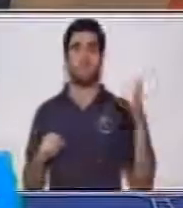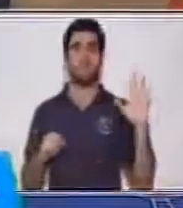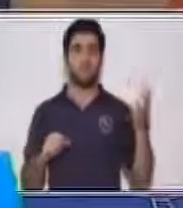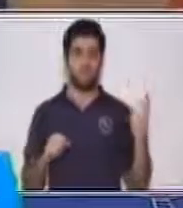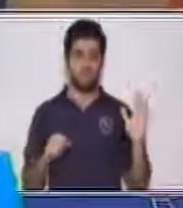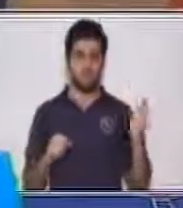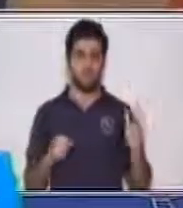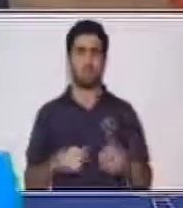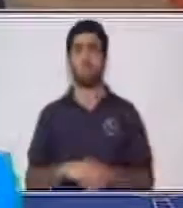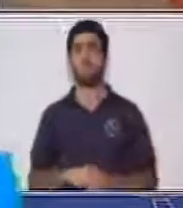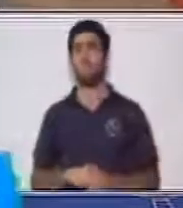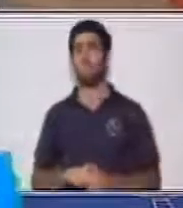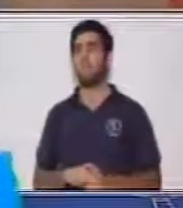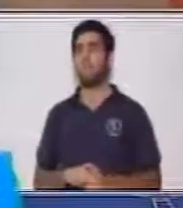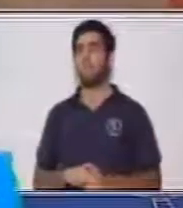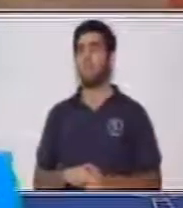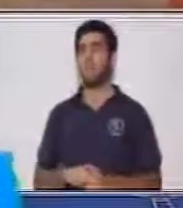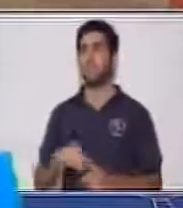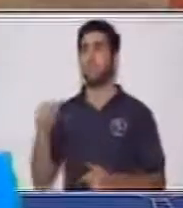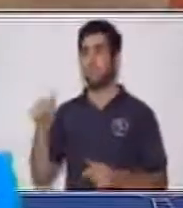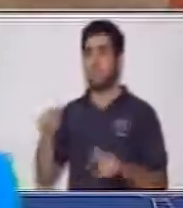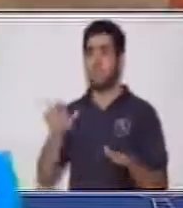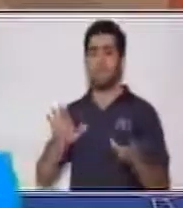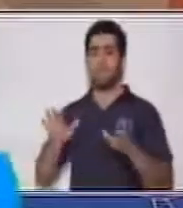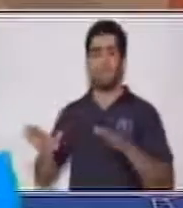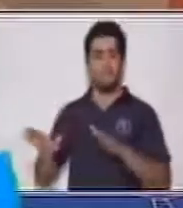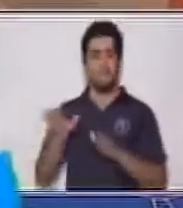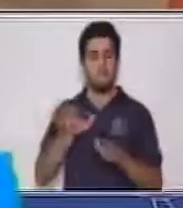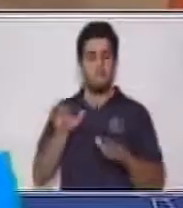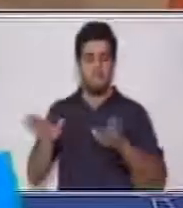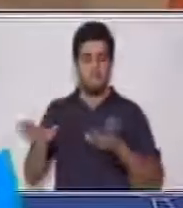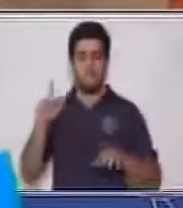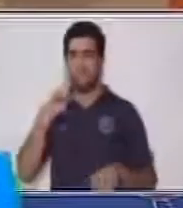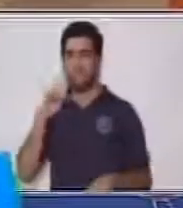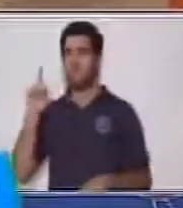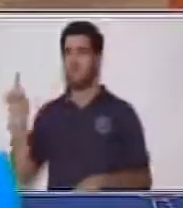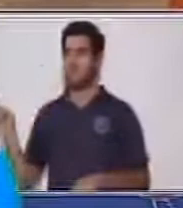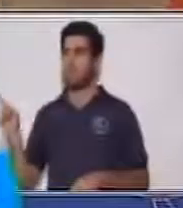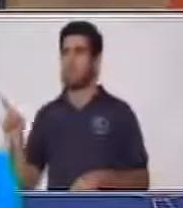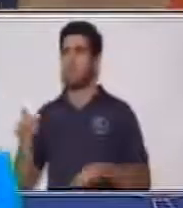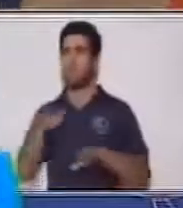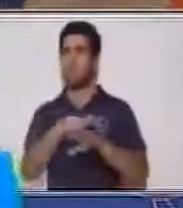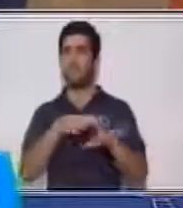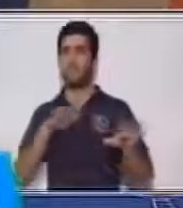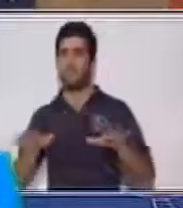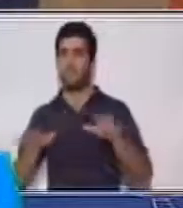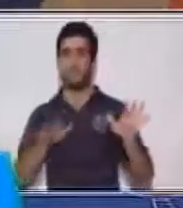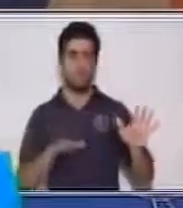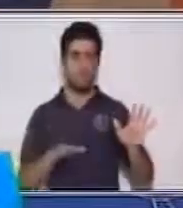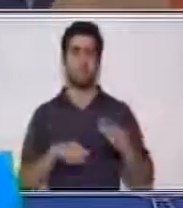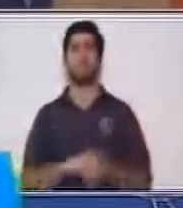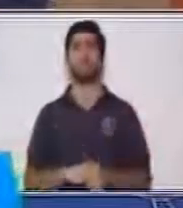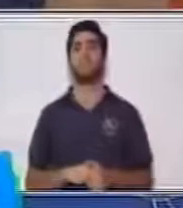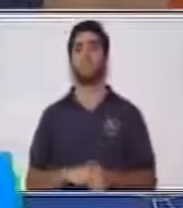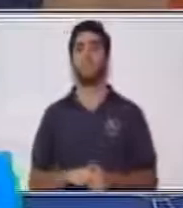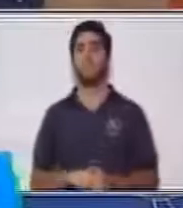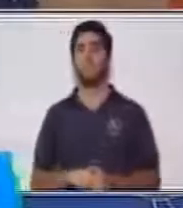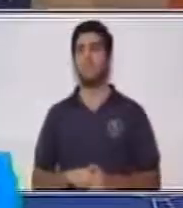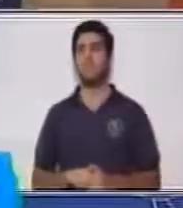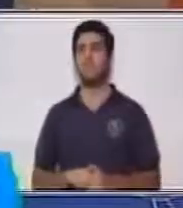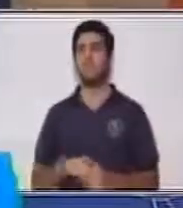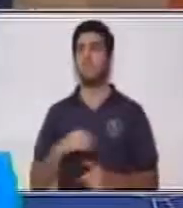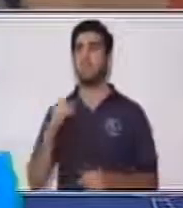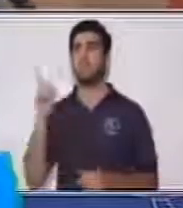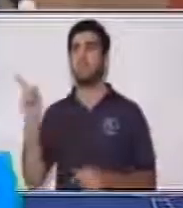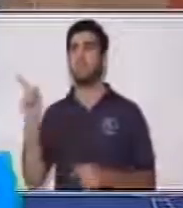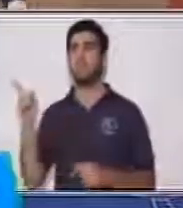manita acá, que ponía el piecito así, que ponía un piecito acá, que